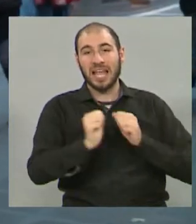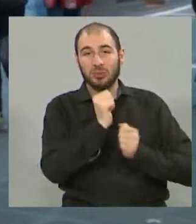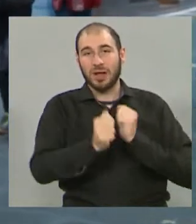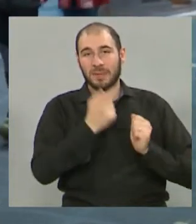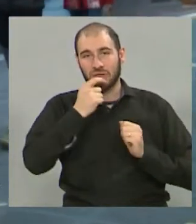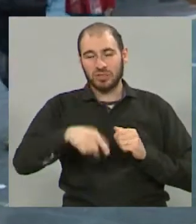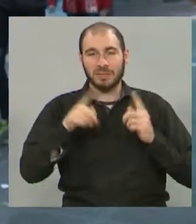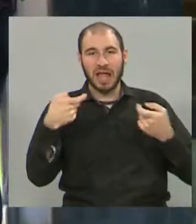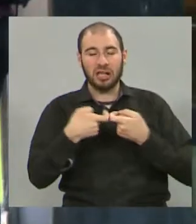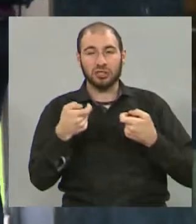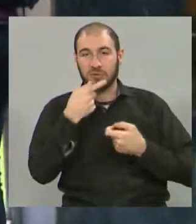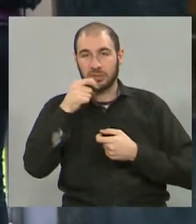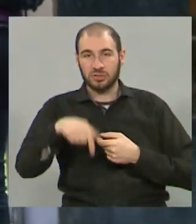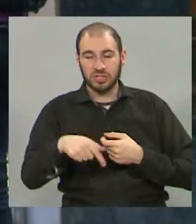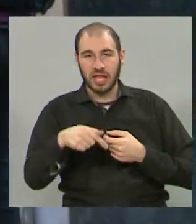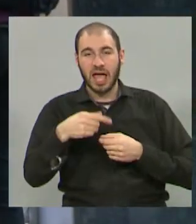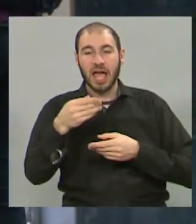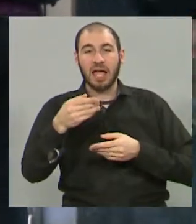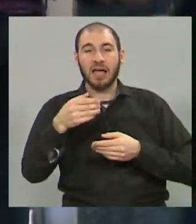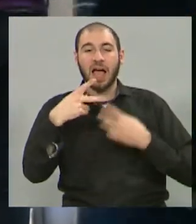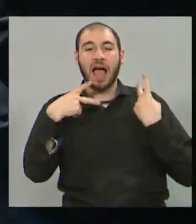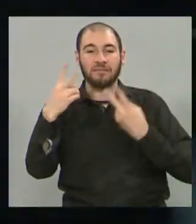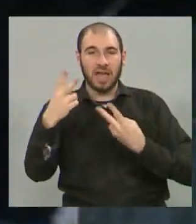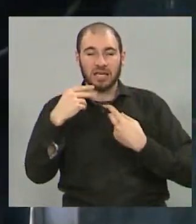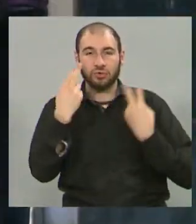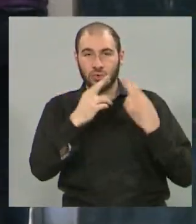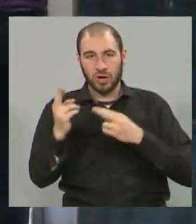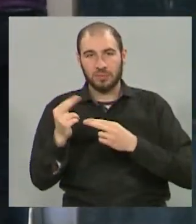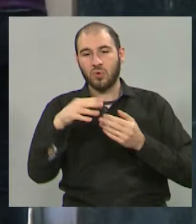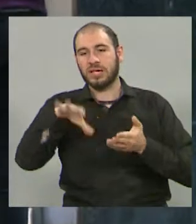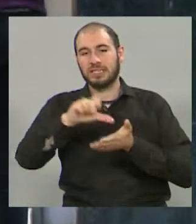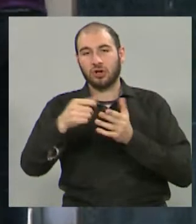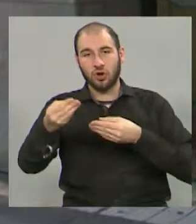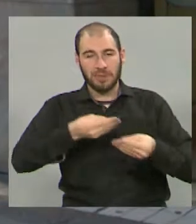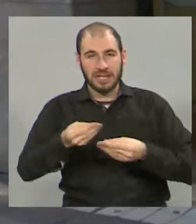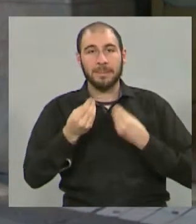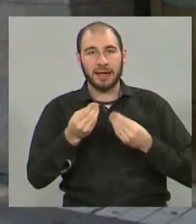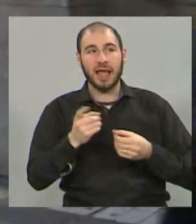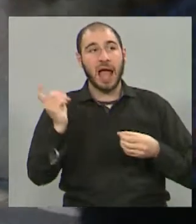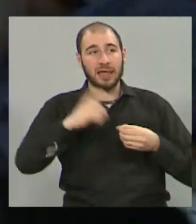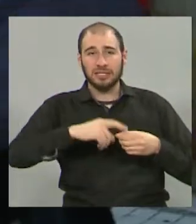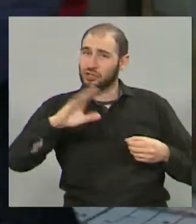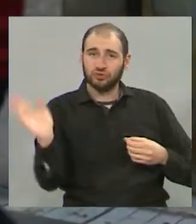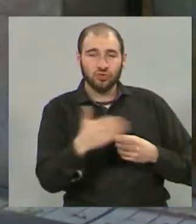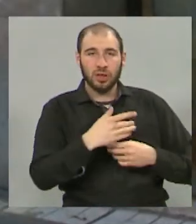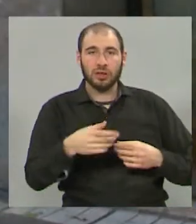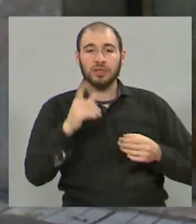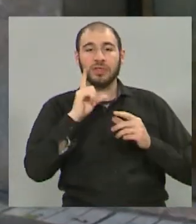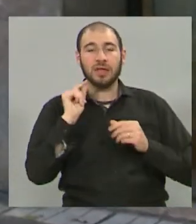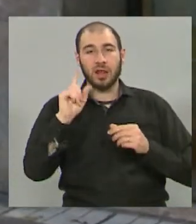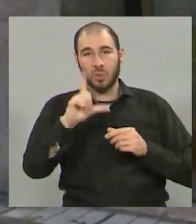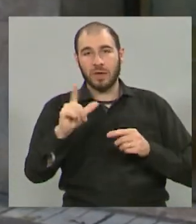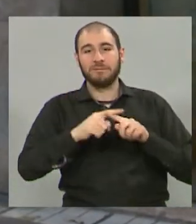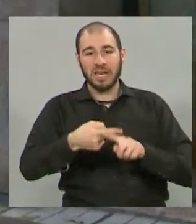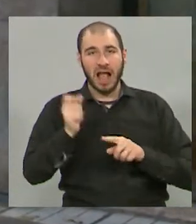y la asociación mendocina de agencias de viajes y turismos además de los centros comerciales para adherirse todos al asueto del lunes